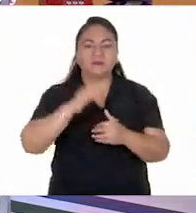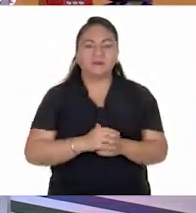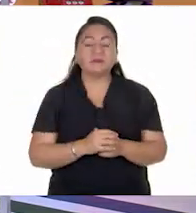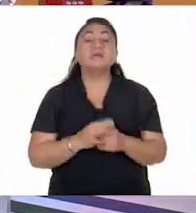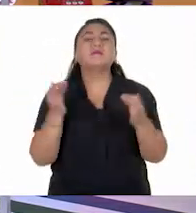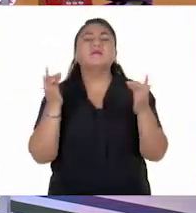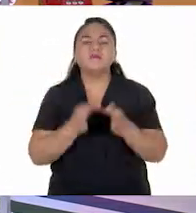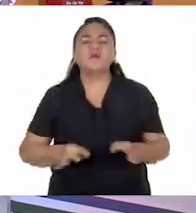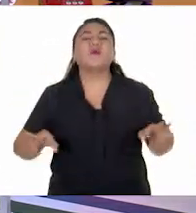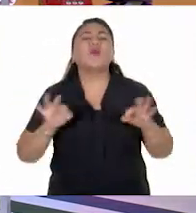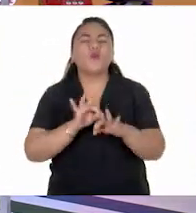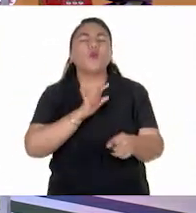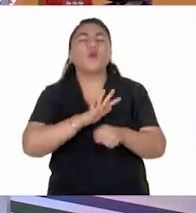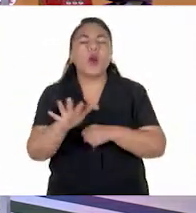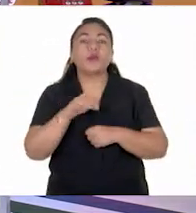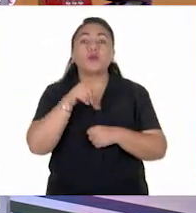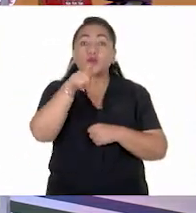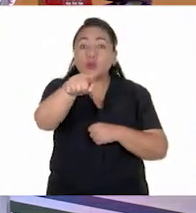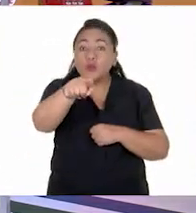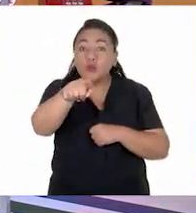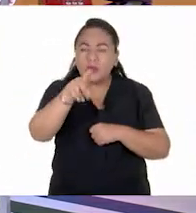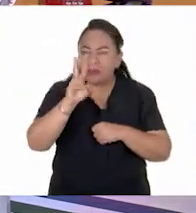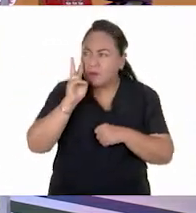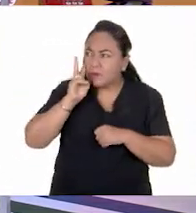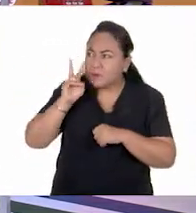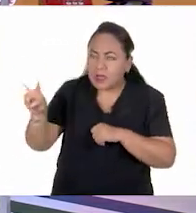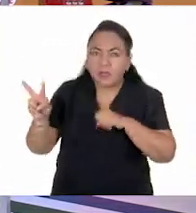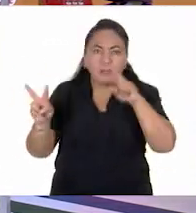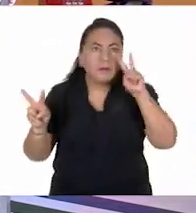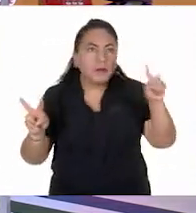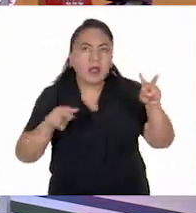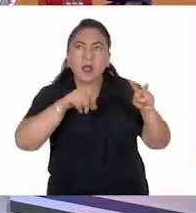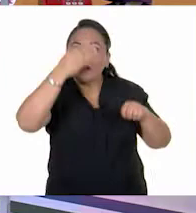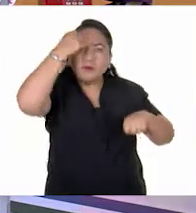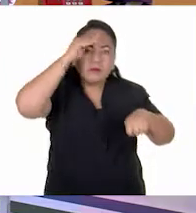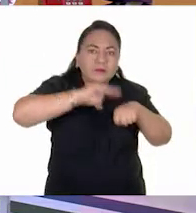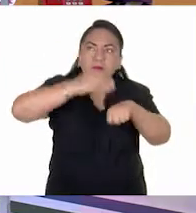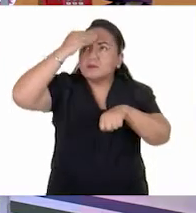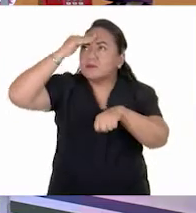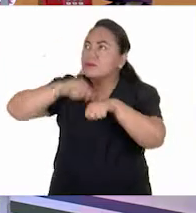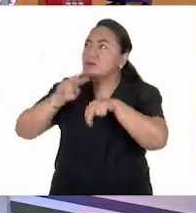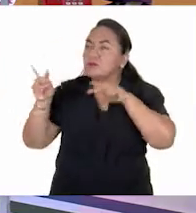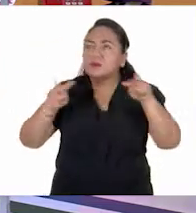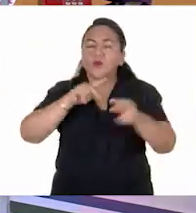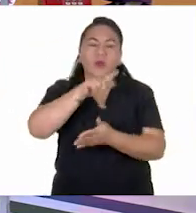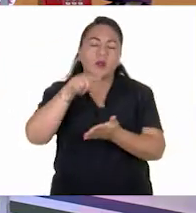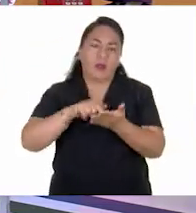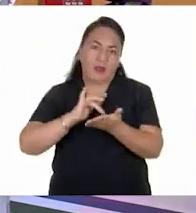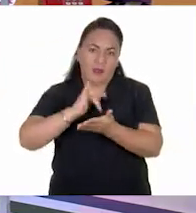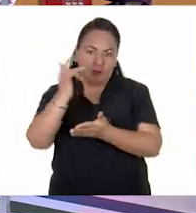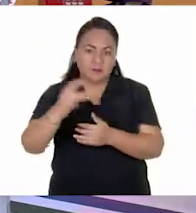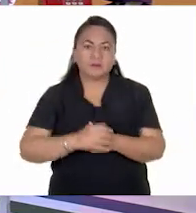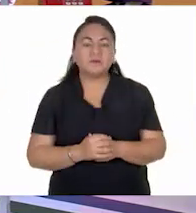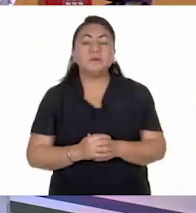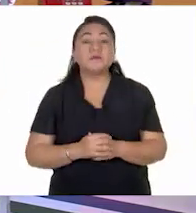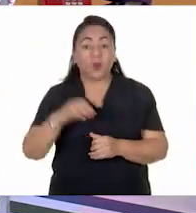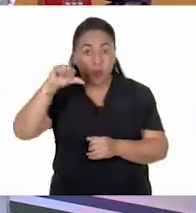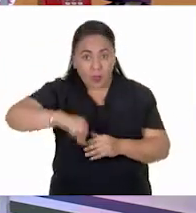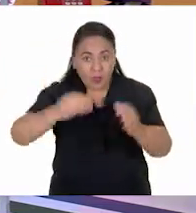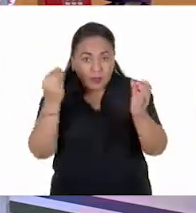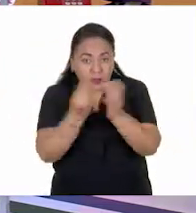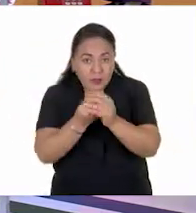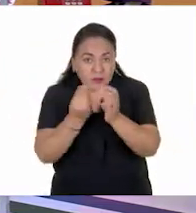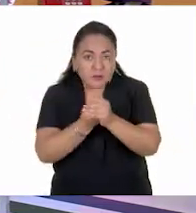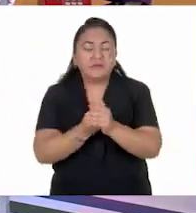Lo importante es encontrar los lugares que nos van a ayudar a ubicarnos. En la clase del día de hoy vamos